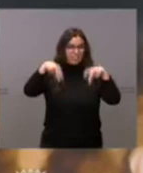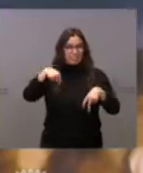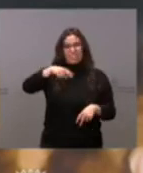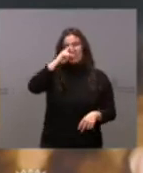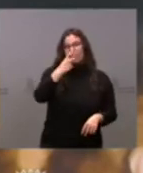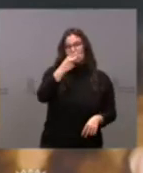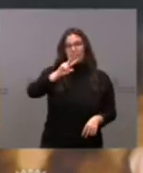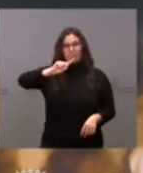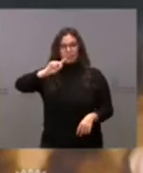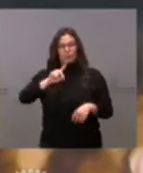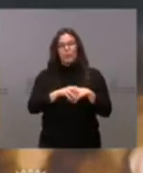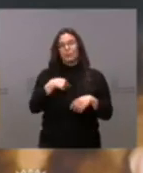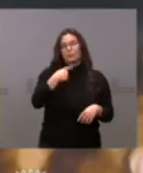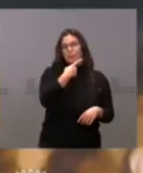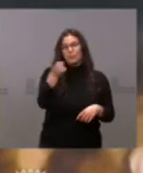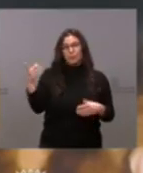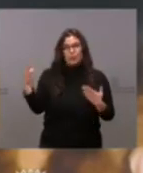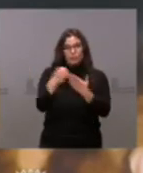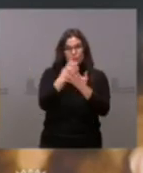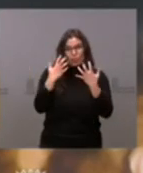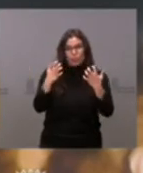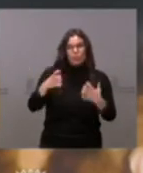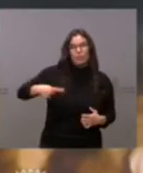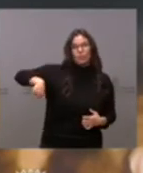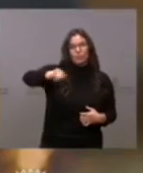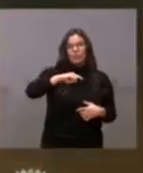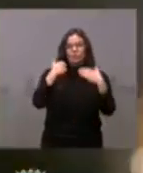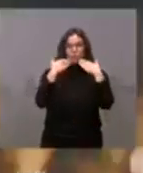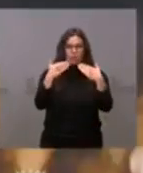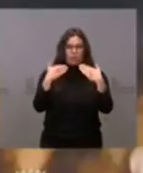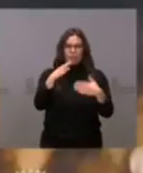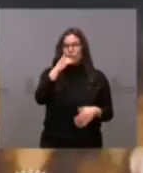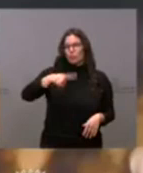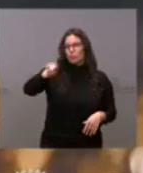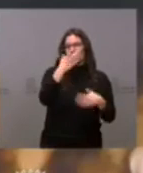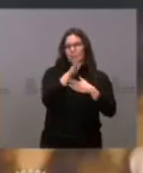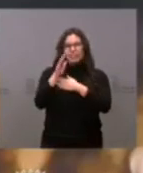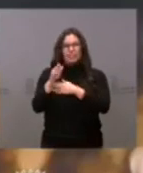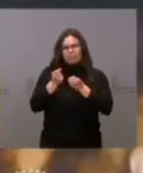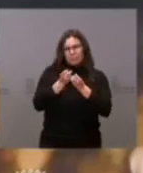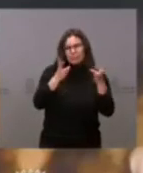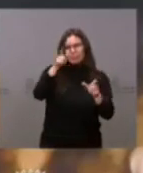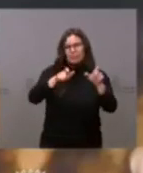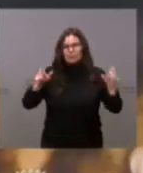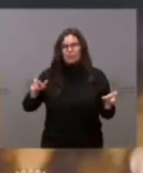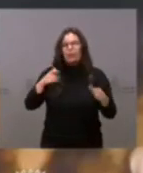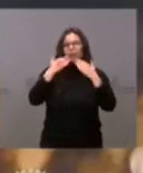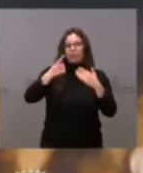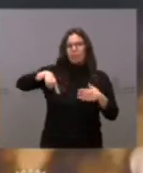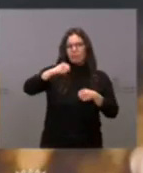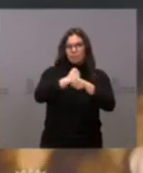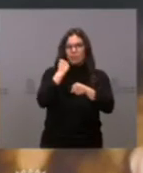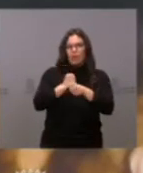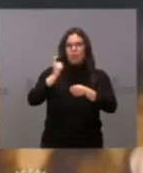os agradezco a todos los que estáis aquí en representación de centenares de personas vuestro trabajo vuestra